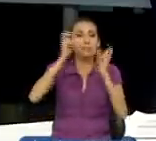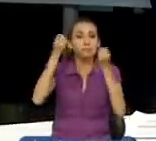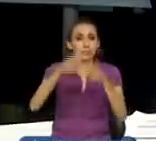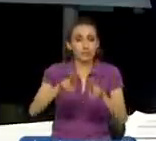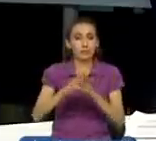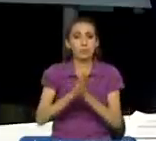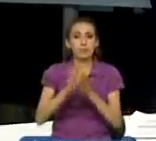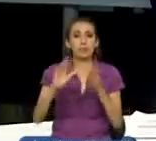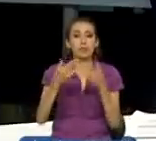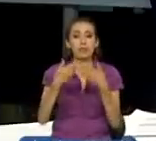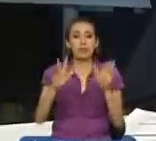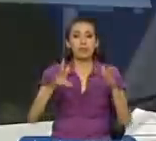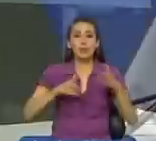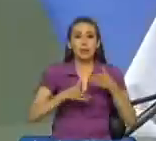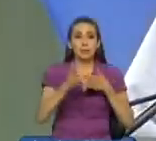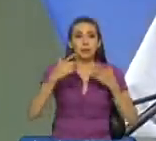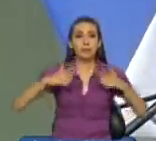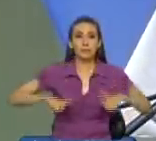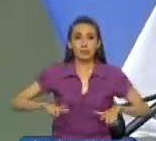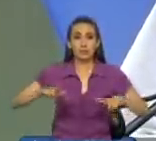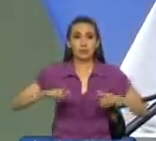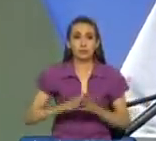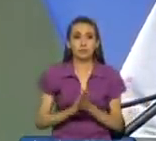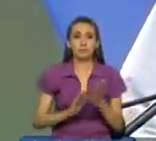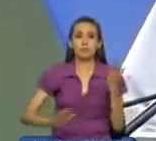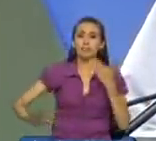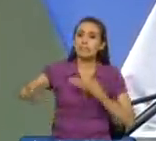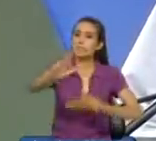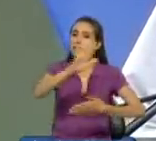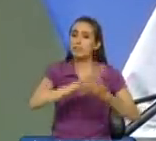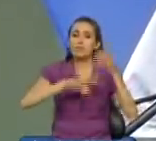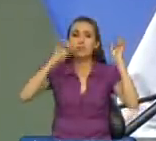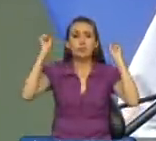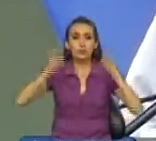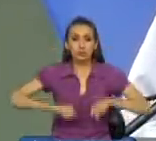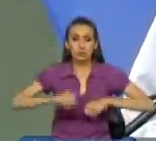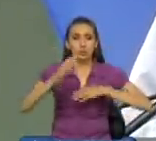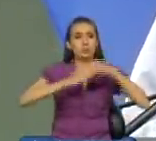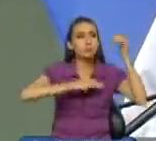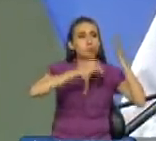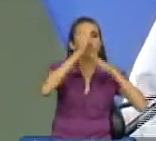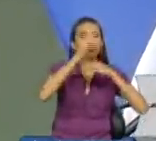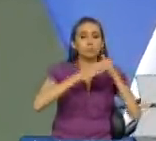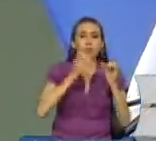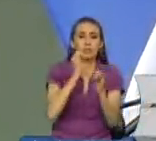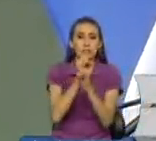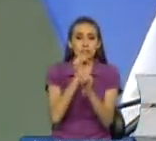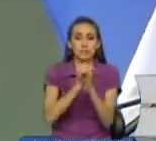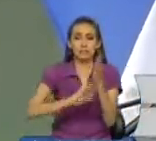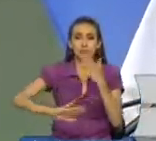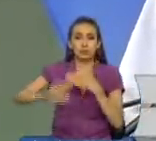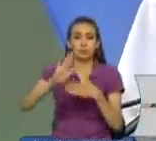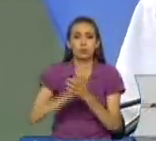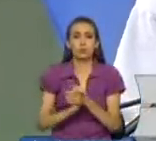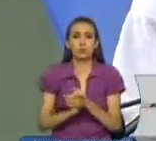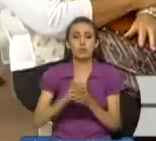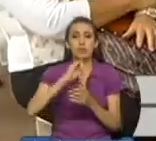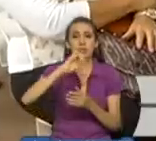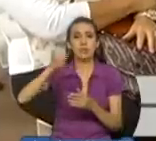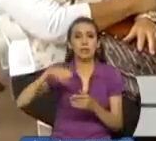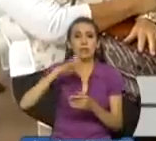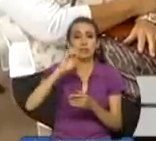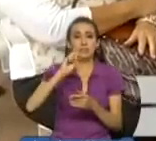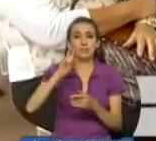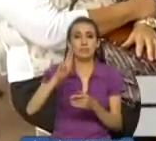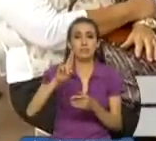inauguró dicha obra y a todos quienes hicieron posible la construcción de esta institución jin vera de 16